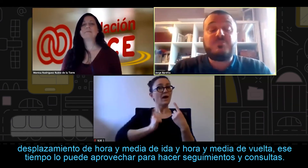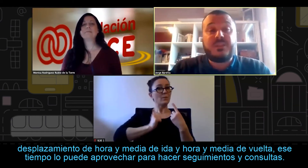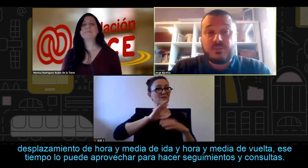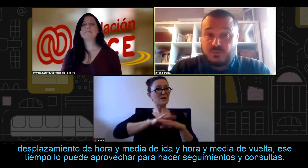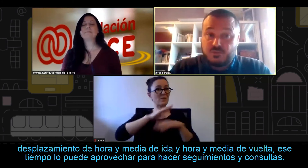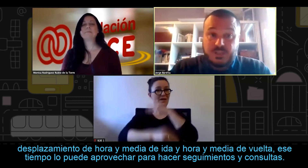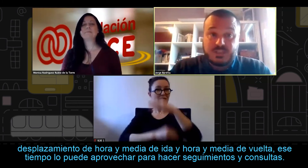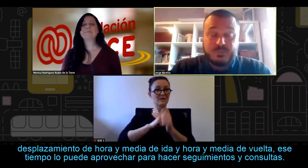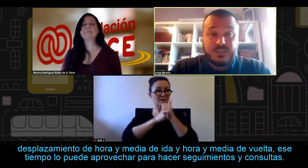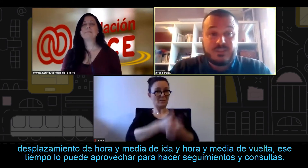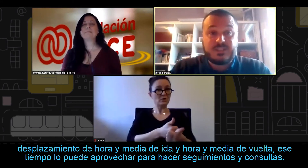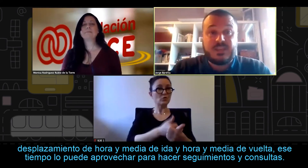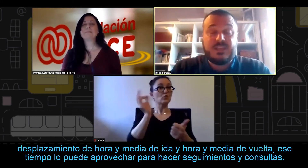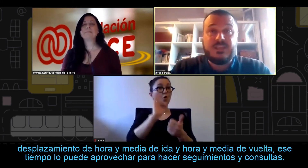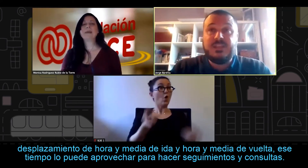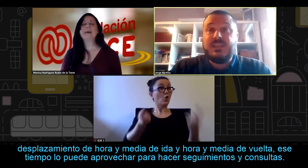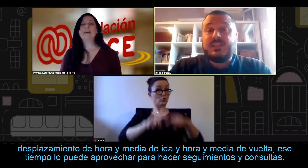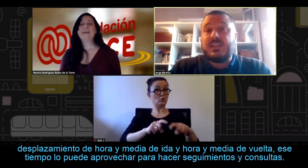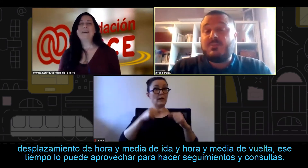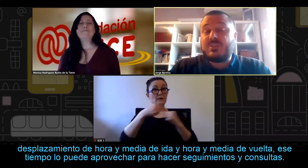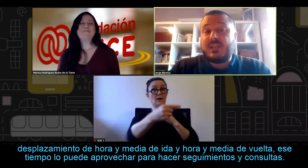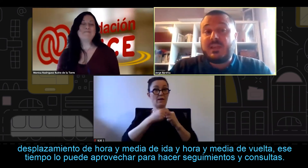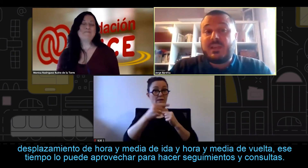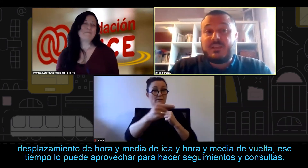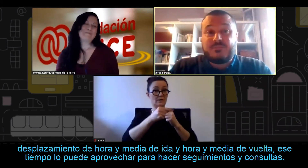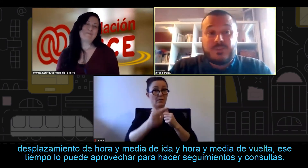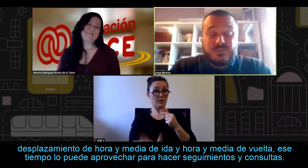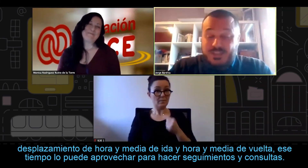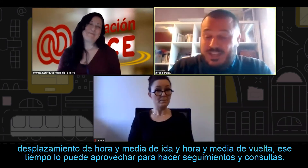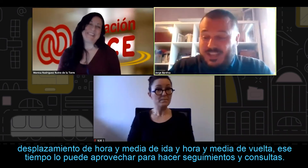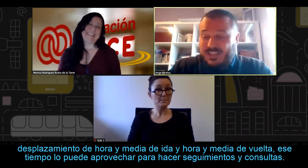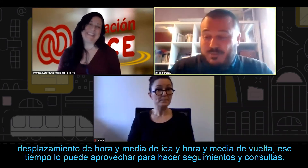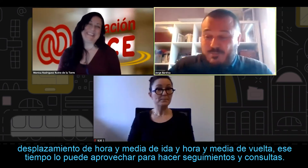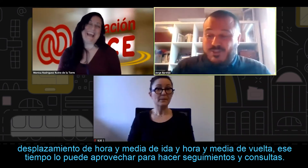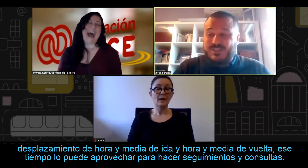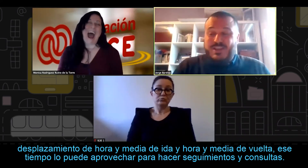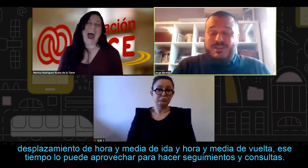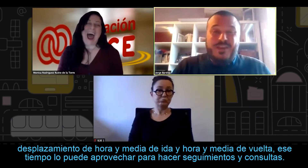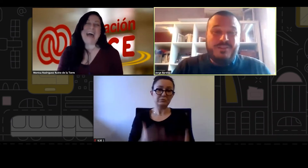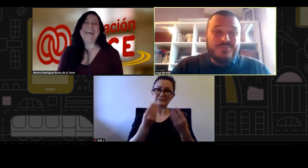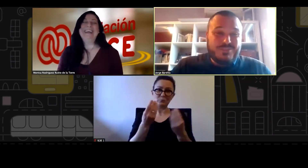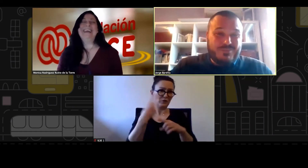seguimientos, para hacer consultas a pacientes que están ahí. Tenemos, es que tenemos muchas...